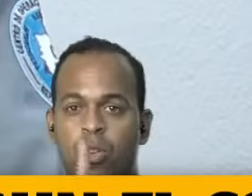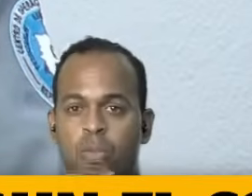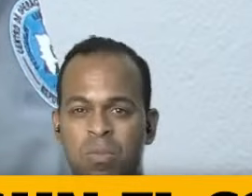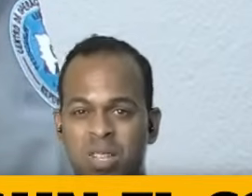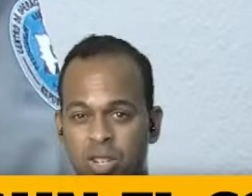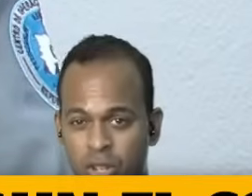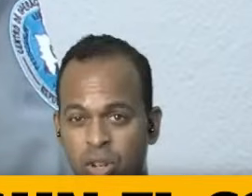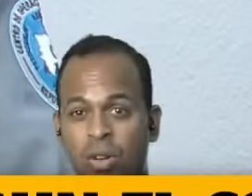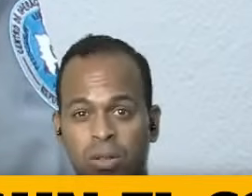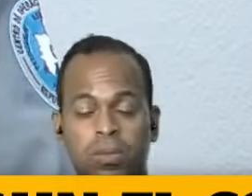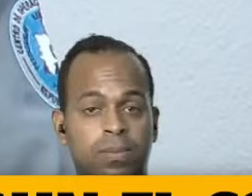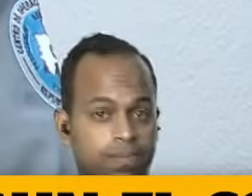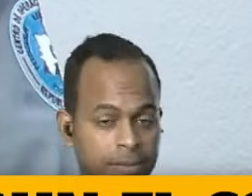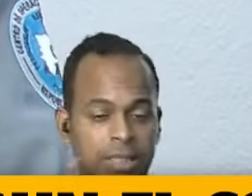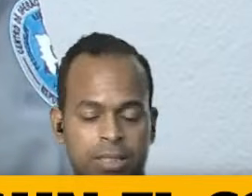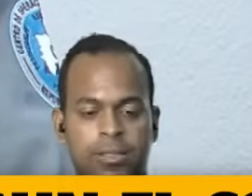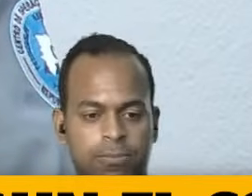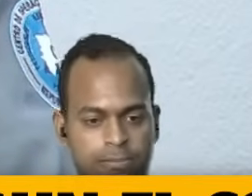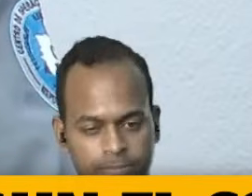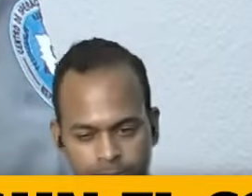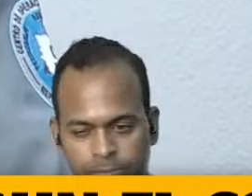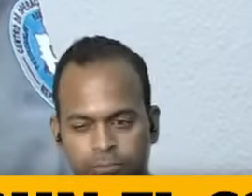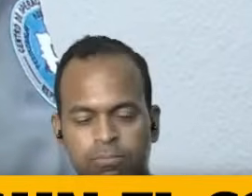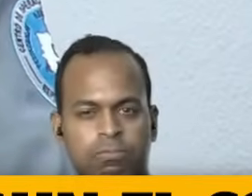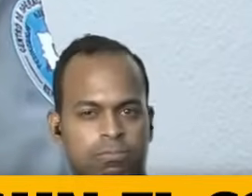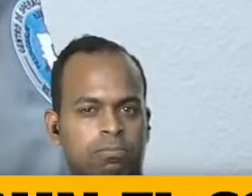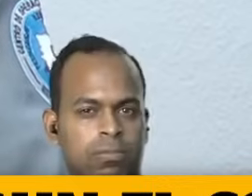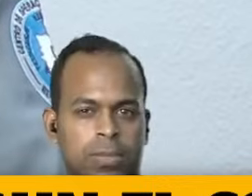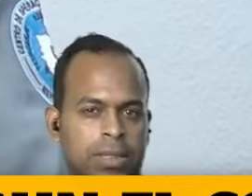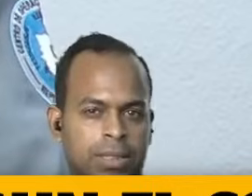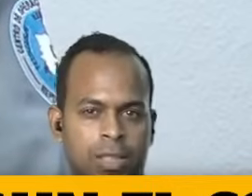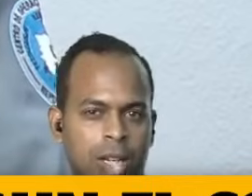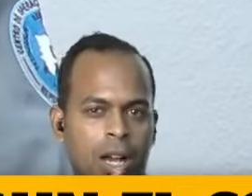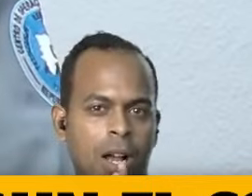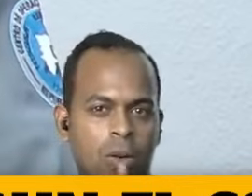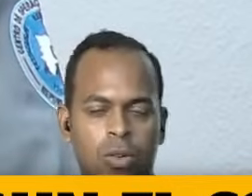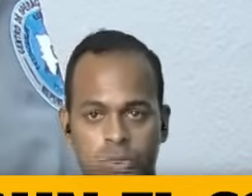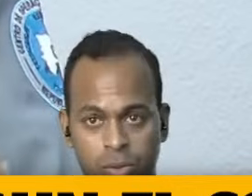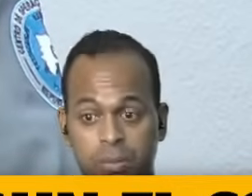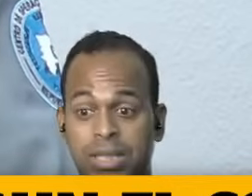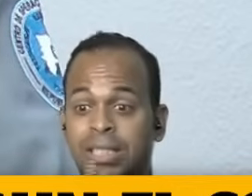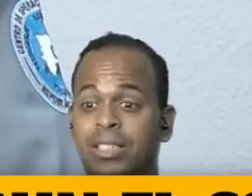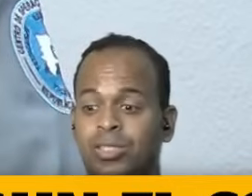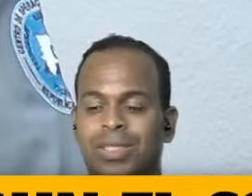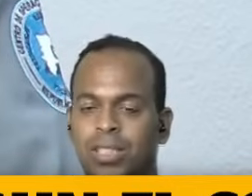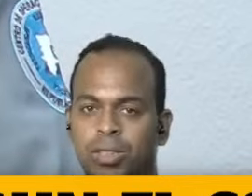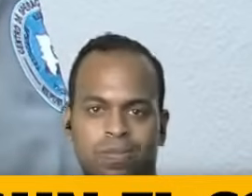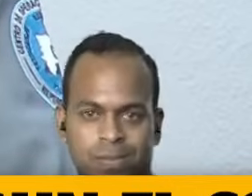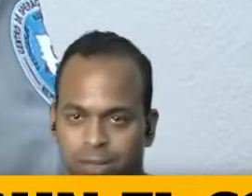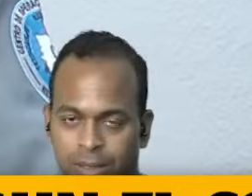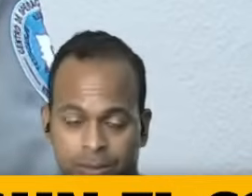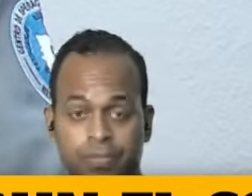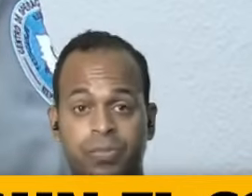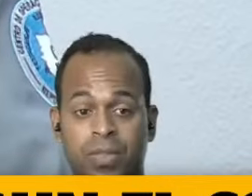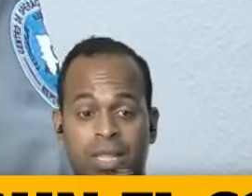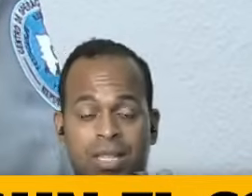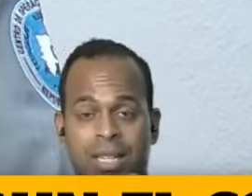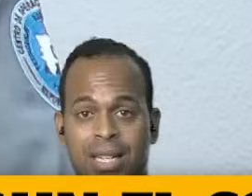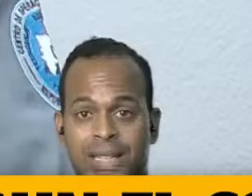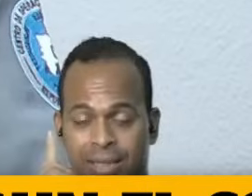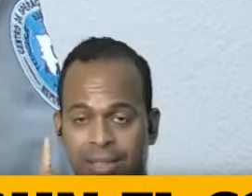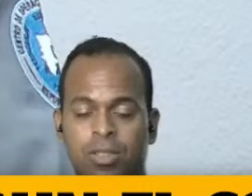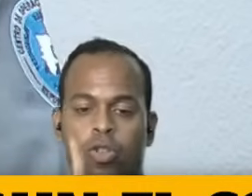1.668.248, acueducto parcialmente afectado 1, acueducto fuera de servicio 110. ACAS, usuarios afectados